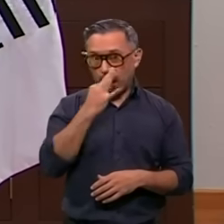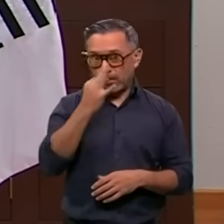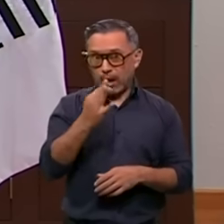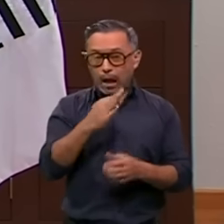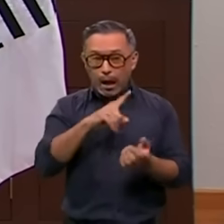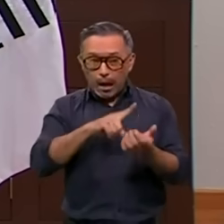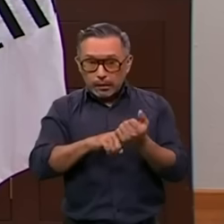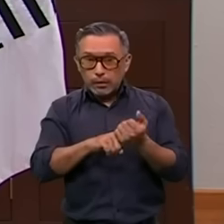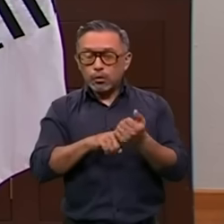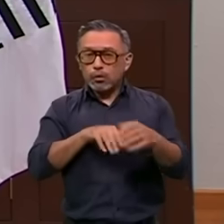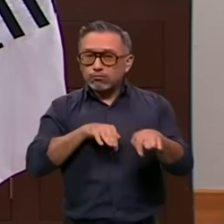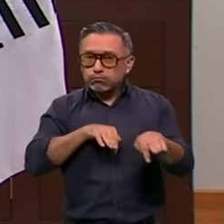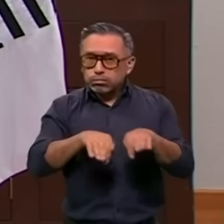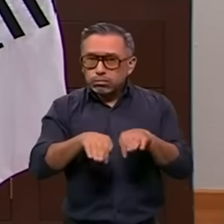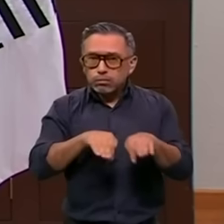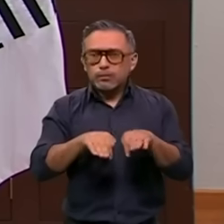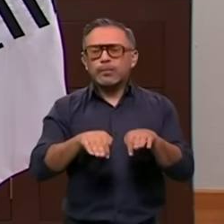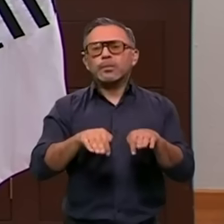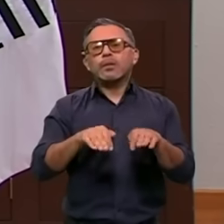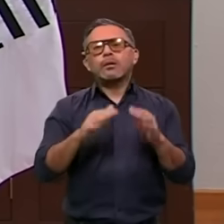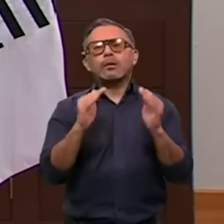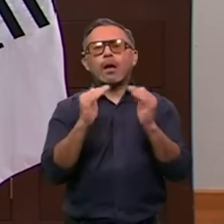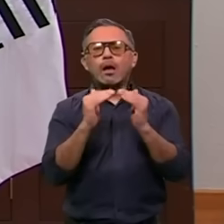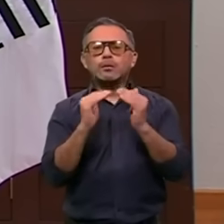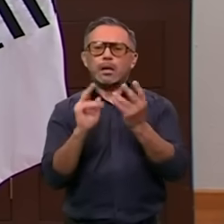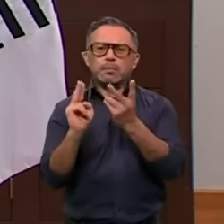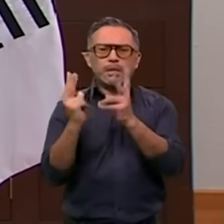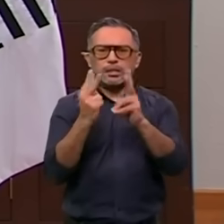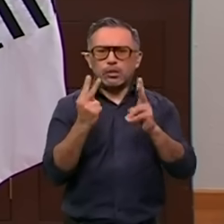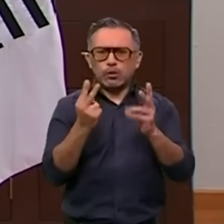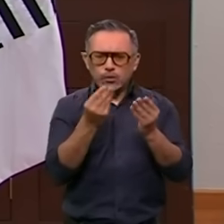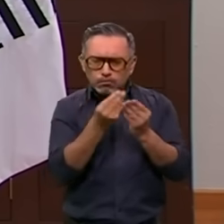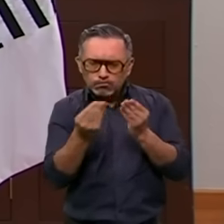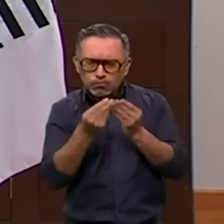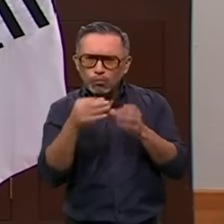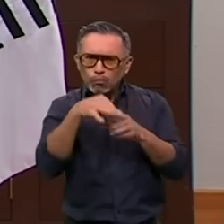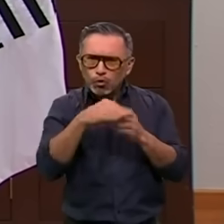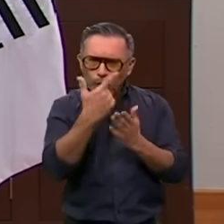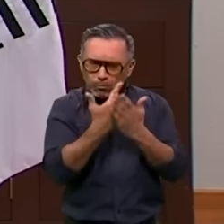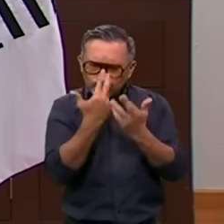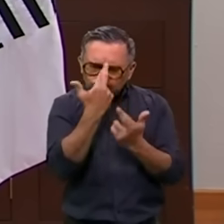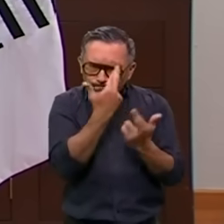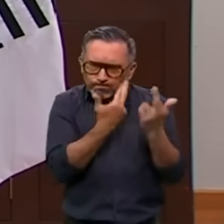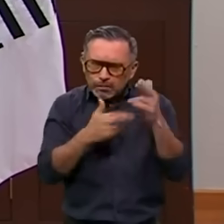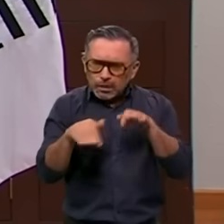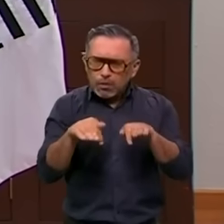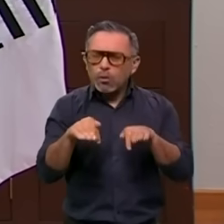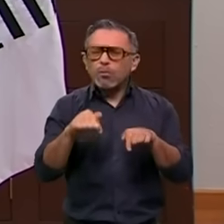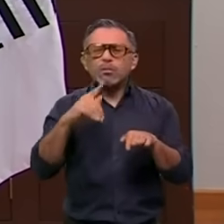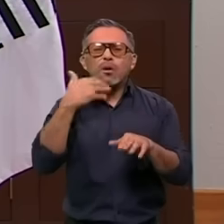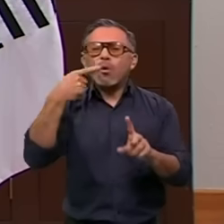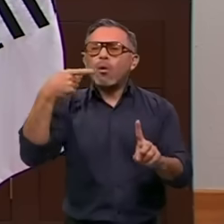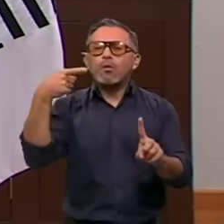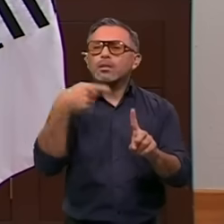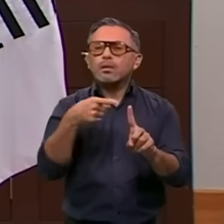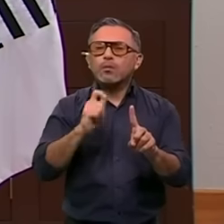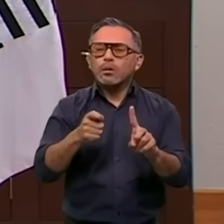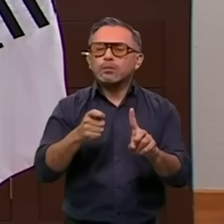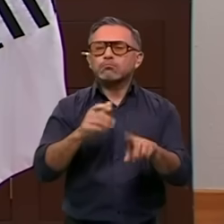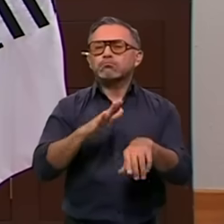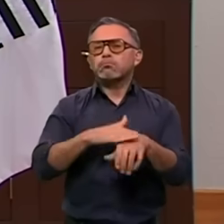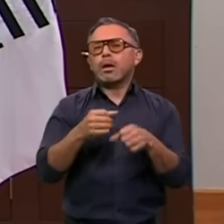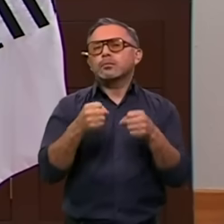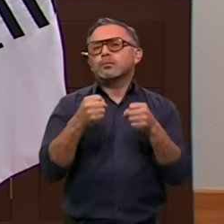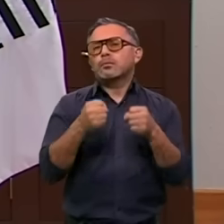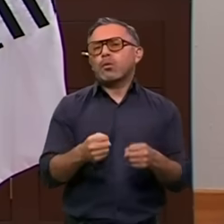están realizando por nuestras vecinas y vecinos tienen el propósito de generar certeza y confianza.